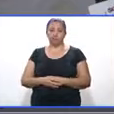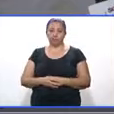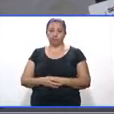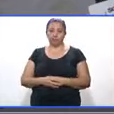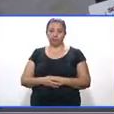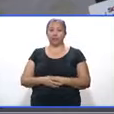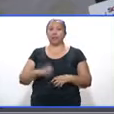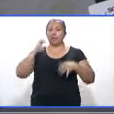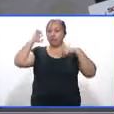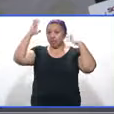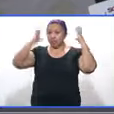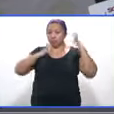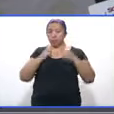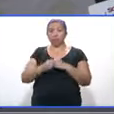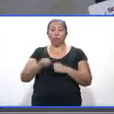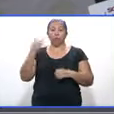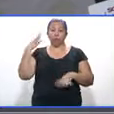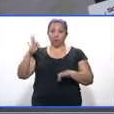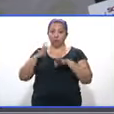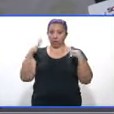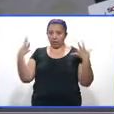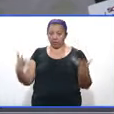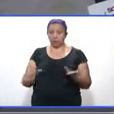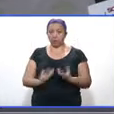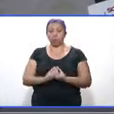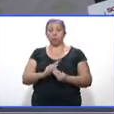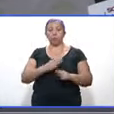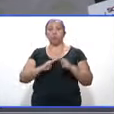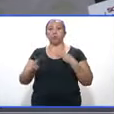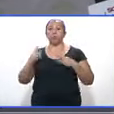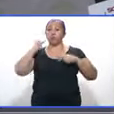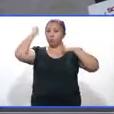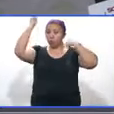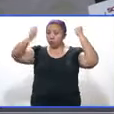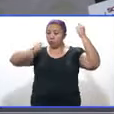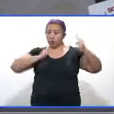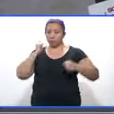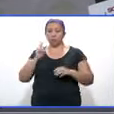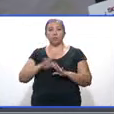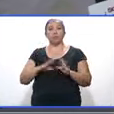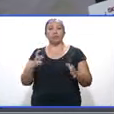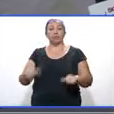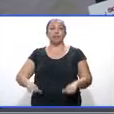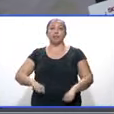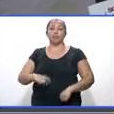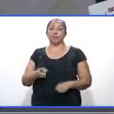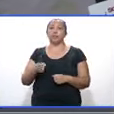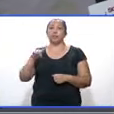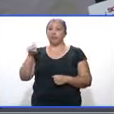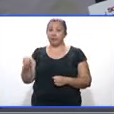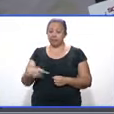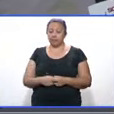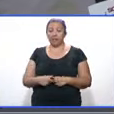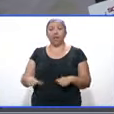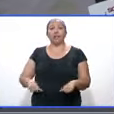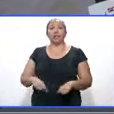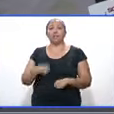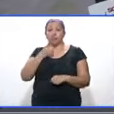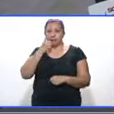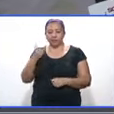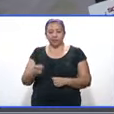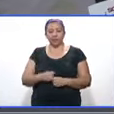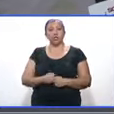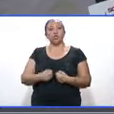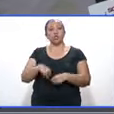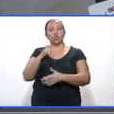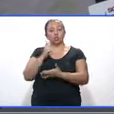En la Expoforo Ambiental trabajaremos en el impulso del turismo sustentable, ya que esta actividad se ha convertido en una de las actividades